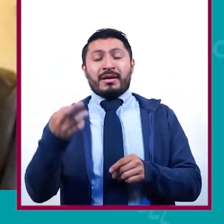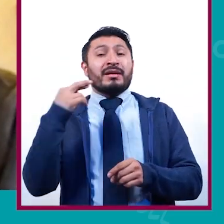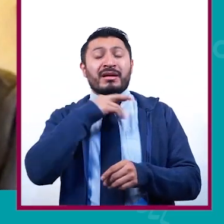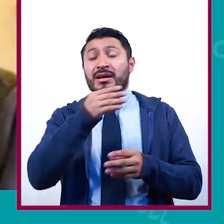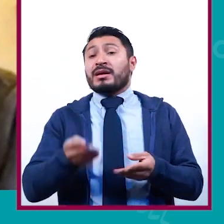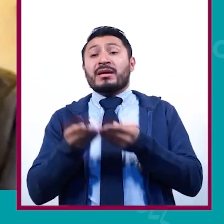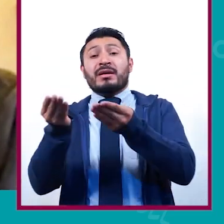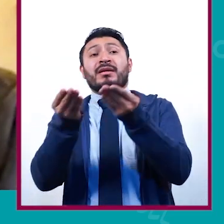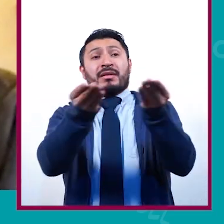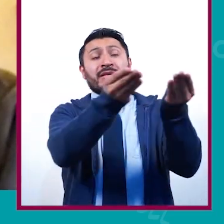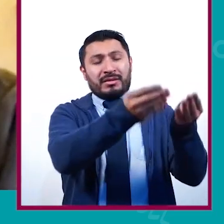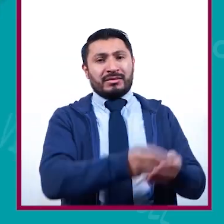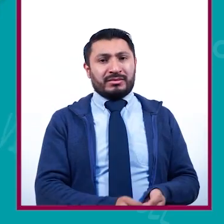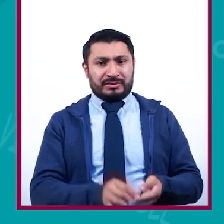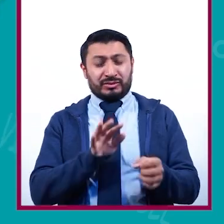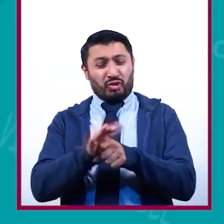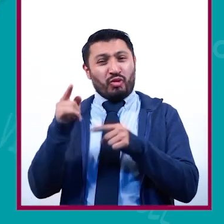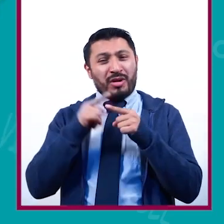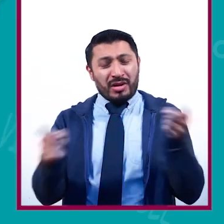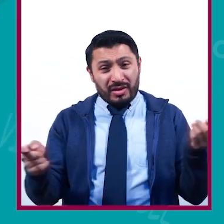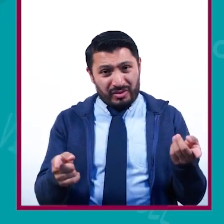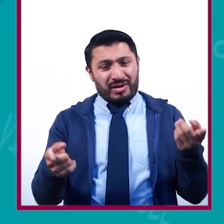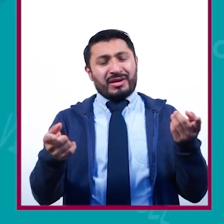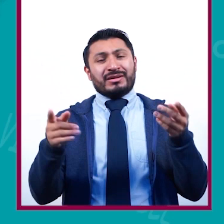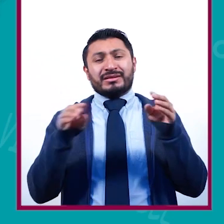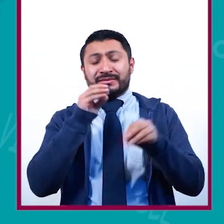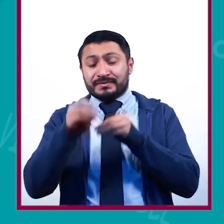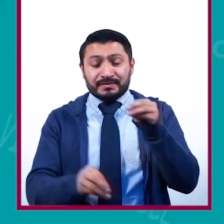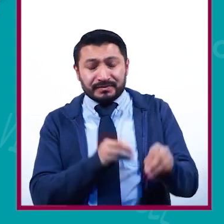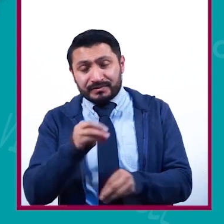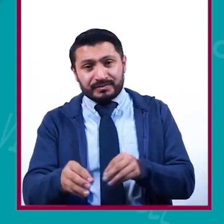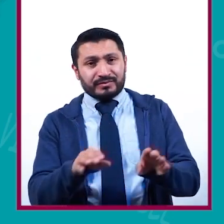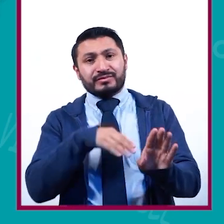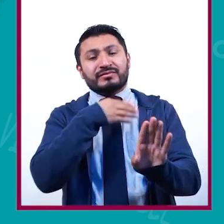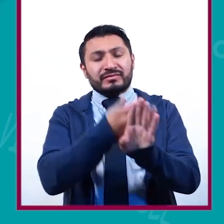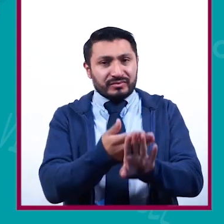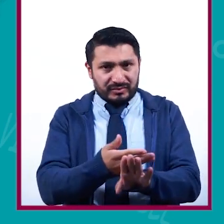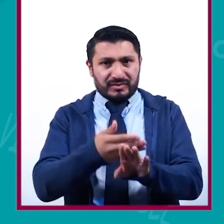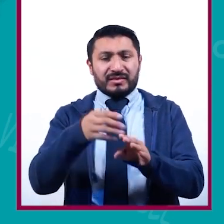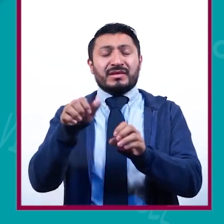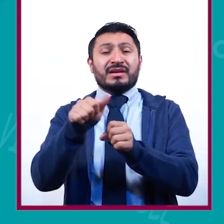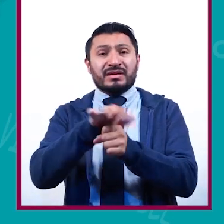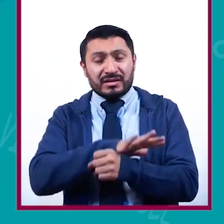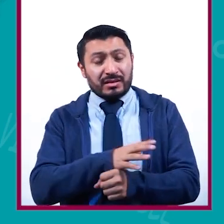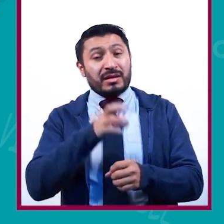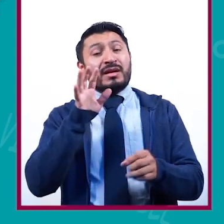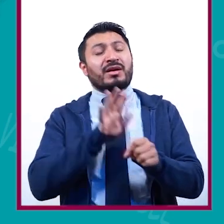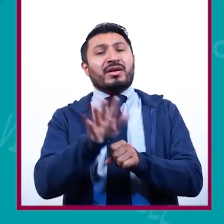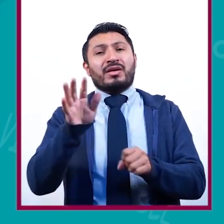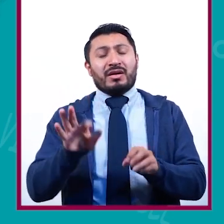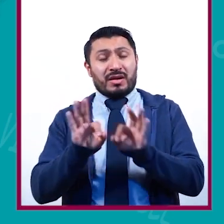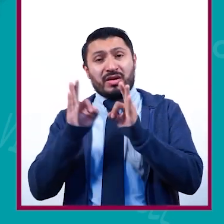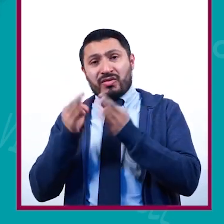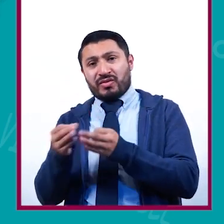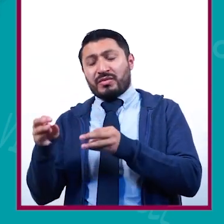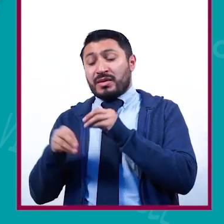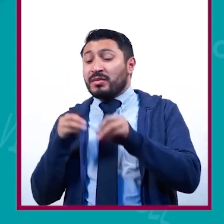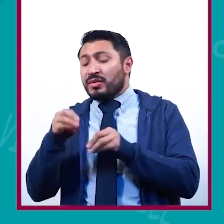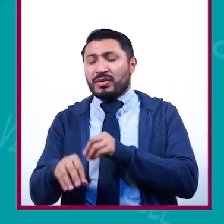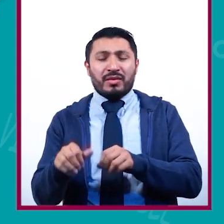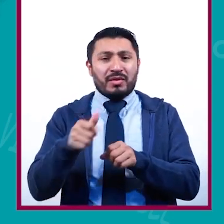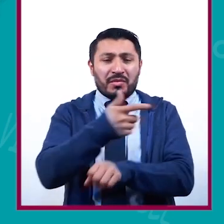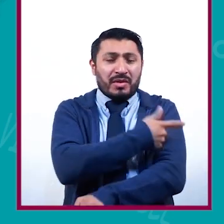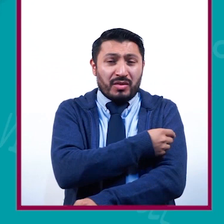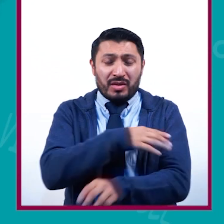sea disponible a la población. ¿Qué diferencia el proceso de producción de la vacuna contra la COVID-19 del proceso de producción